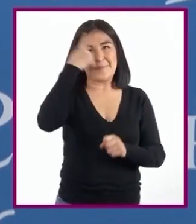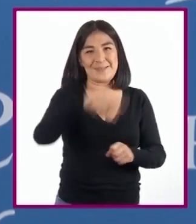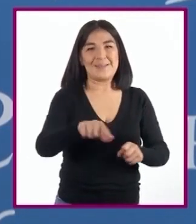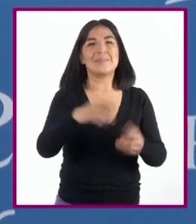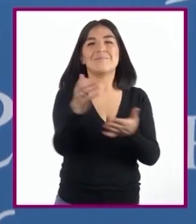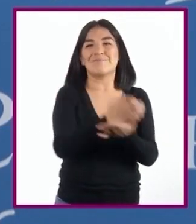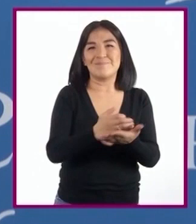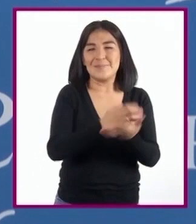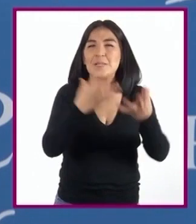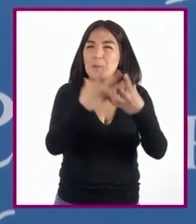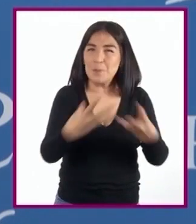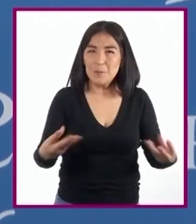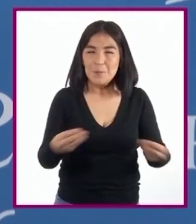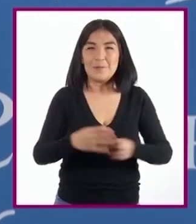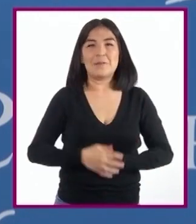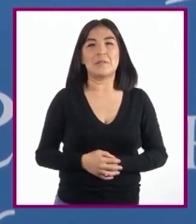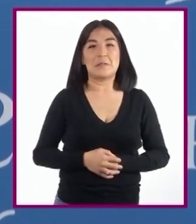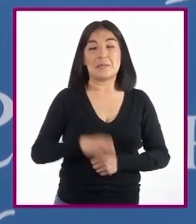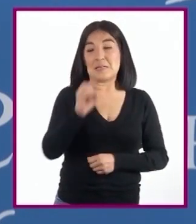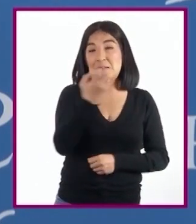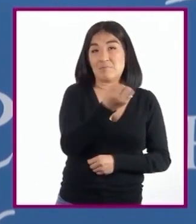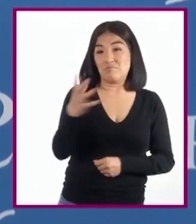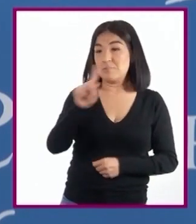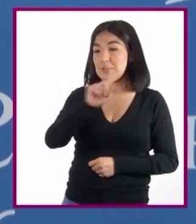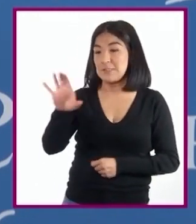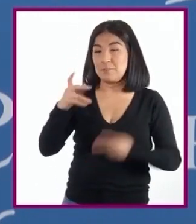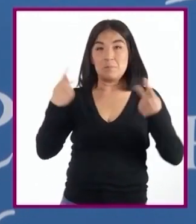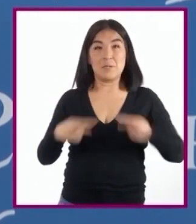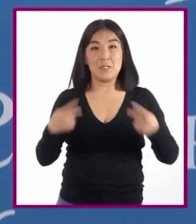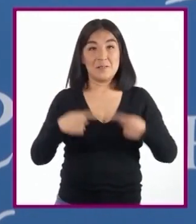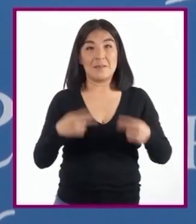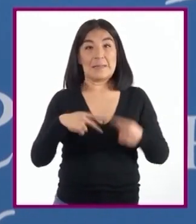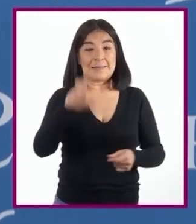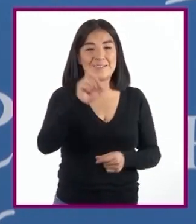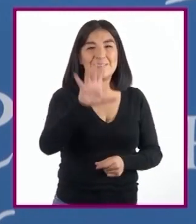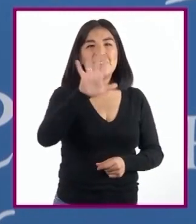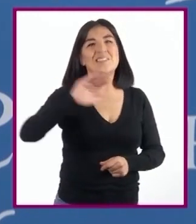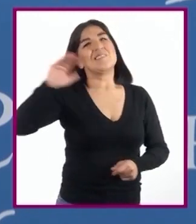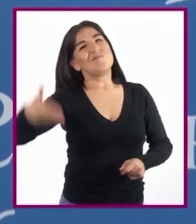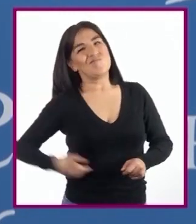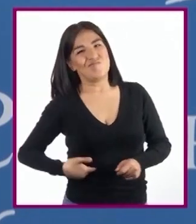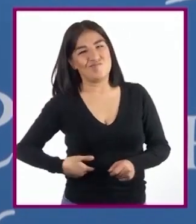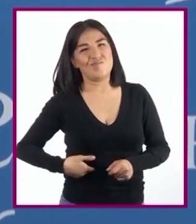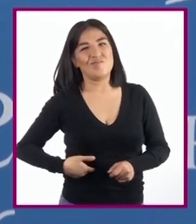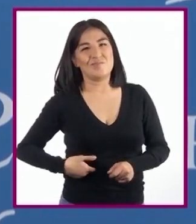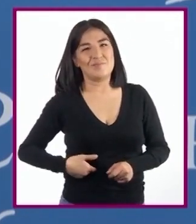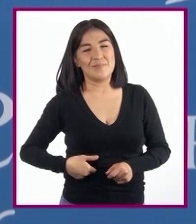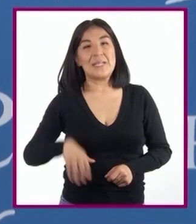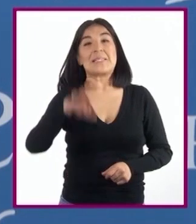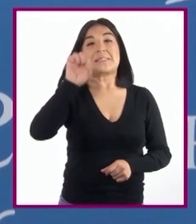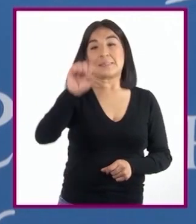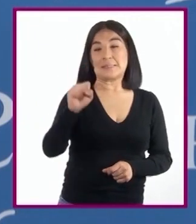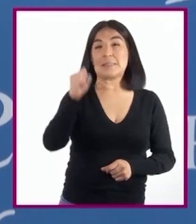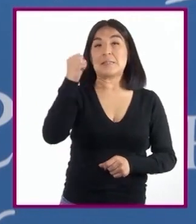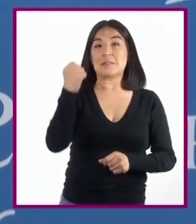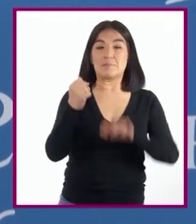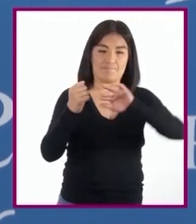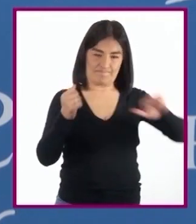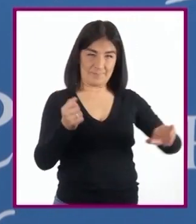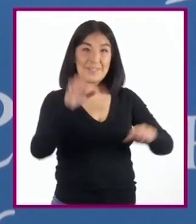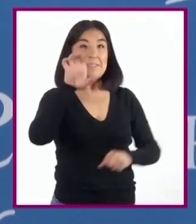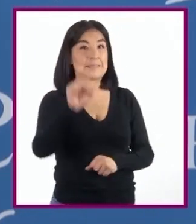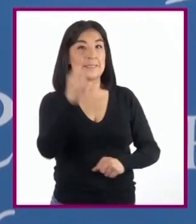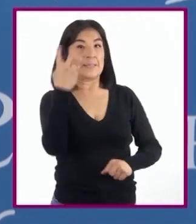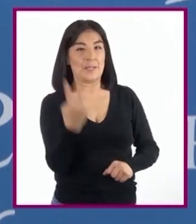hay 100 personas, de las cuales 35 sufrieron alguna fractura y 62 son